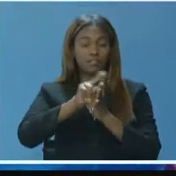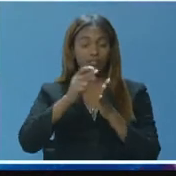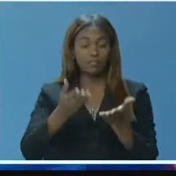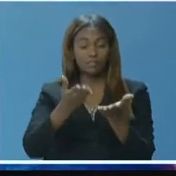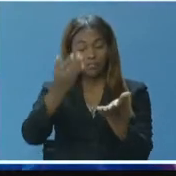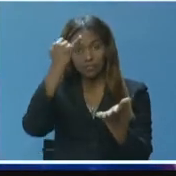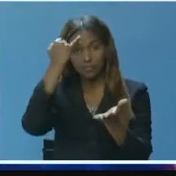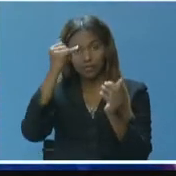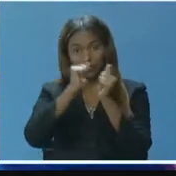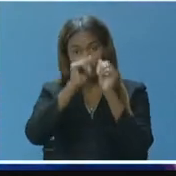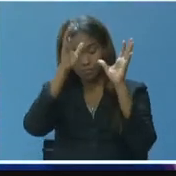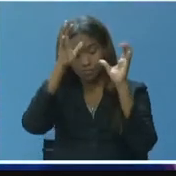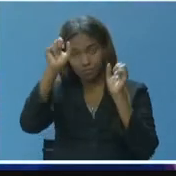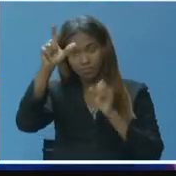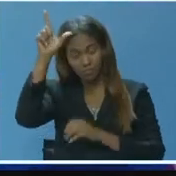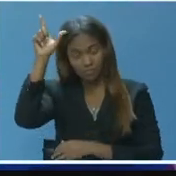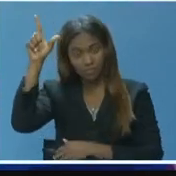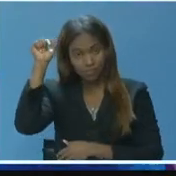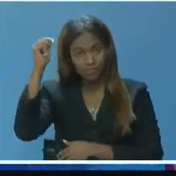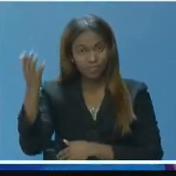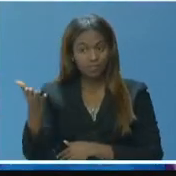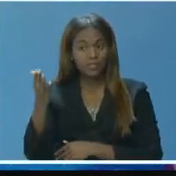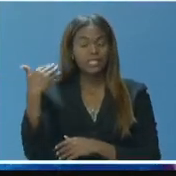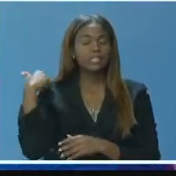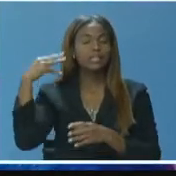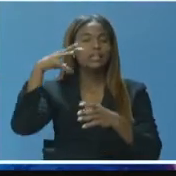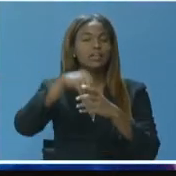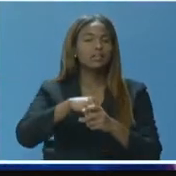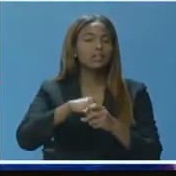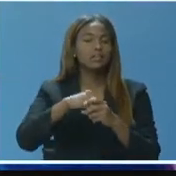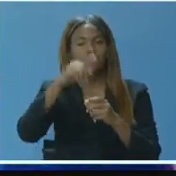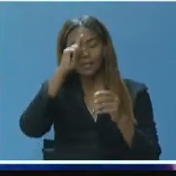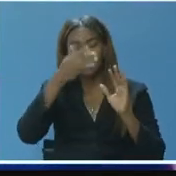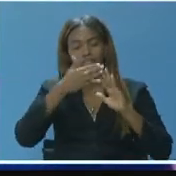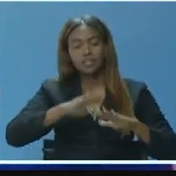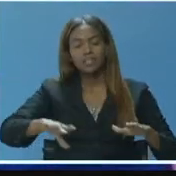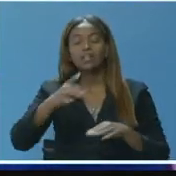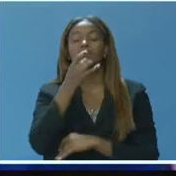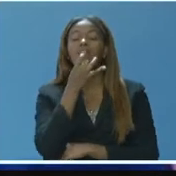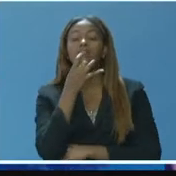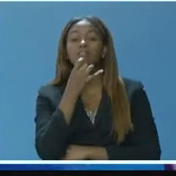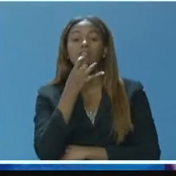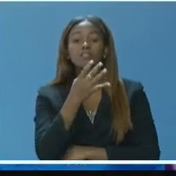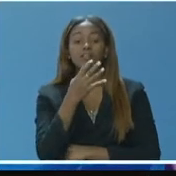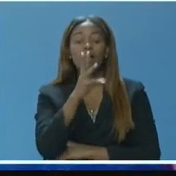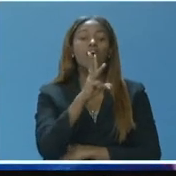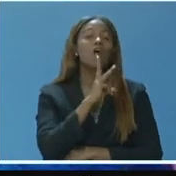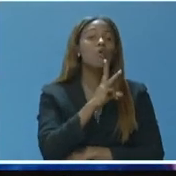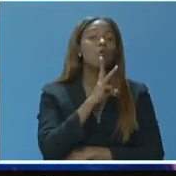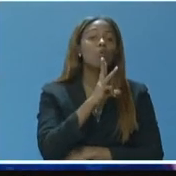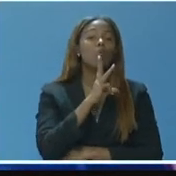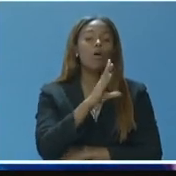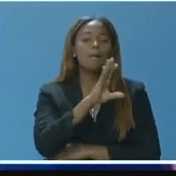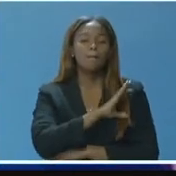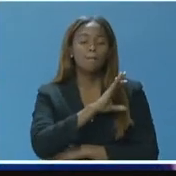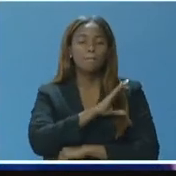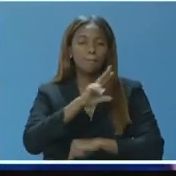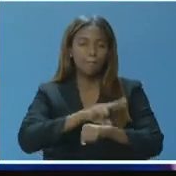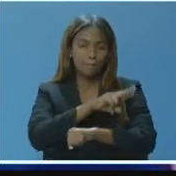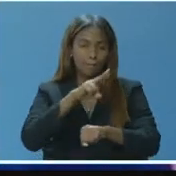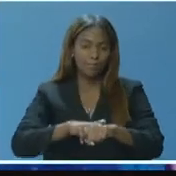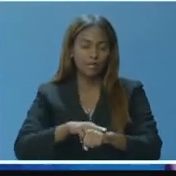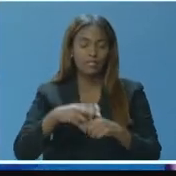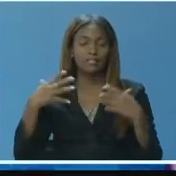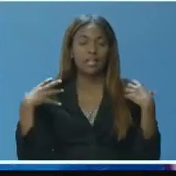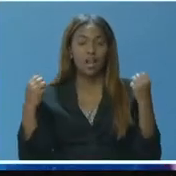por el presidente Luis Abinader abarcan el sector eléctrico, agua, Policía Nacional,